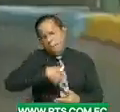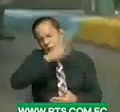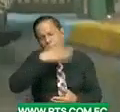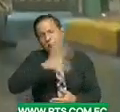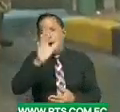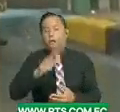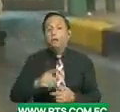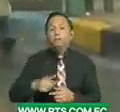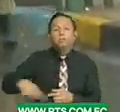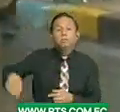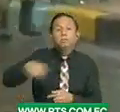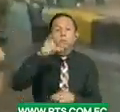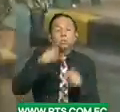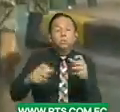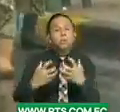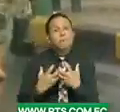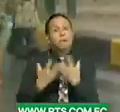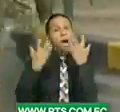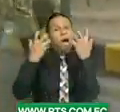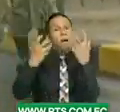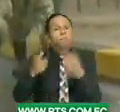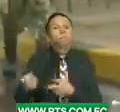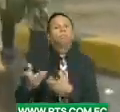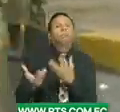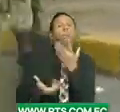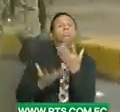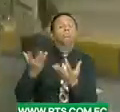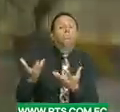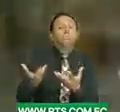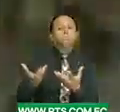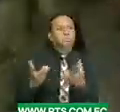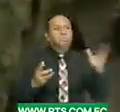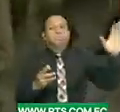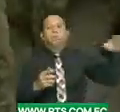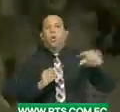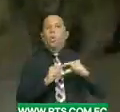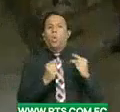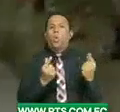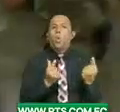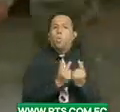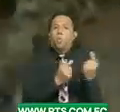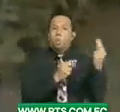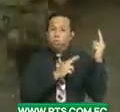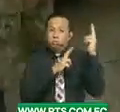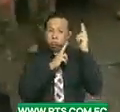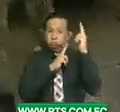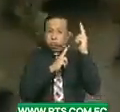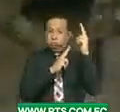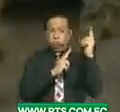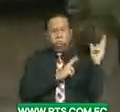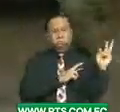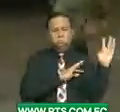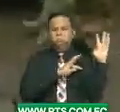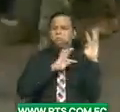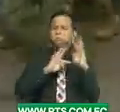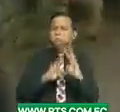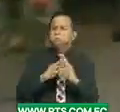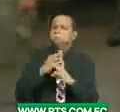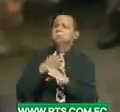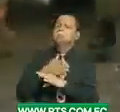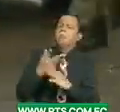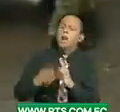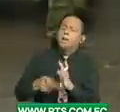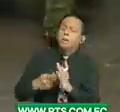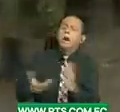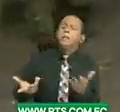El malestar de los manifestantes era tan grande que tuvo que hacerse presente un grupo del ejército ecuatoriano, quienes estuvieron en la parte